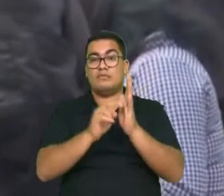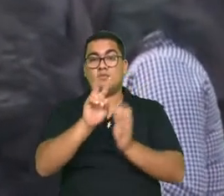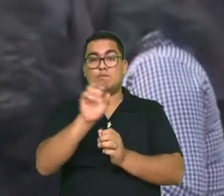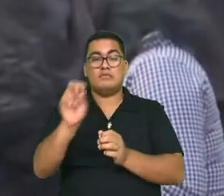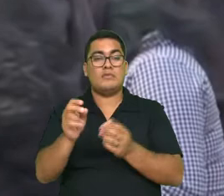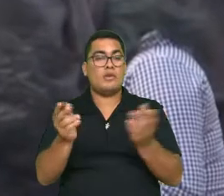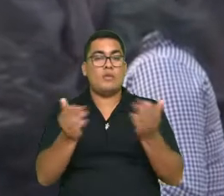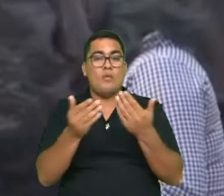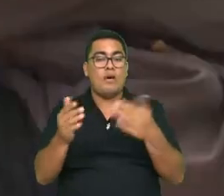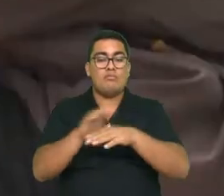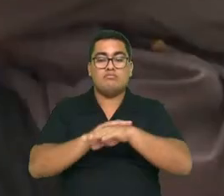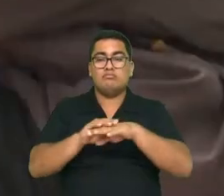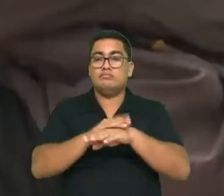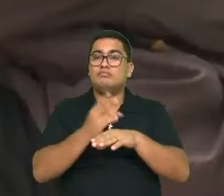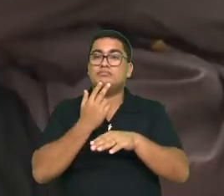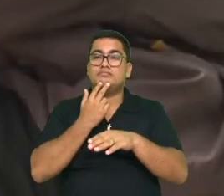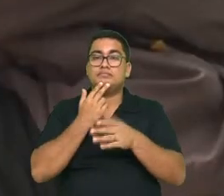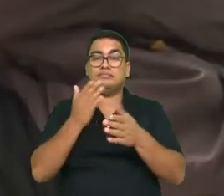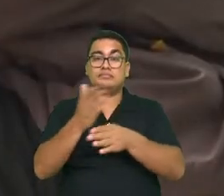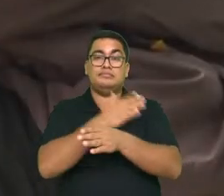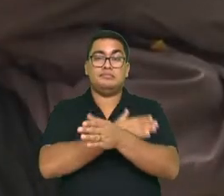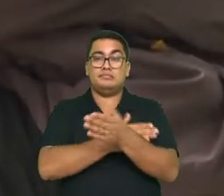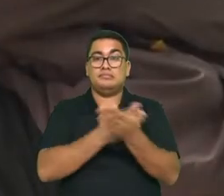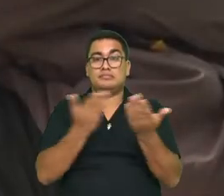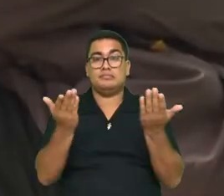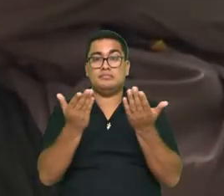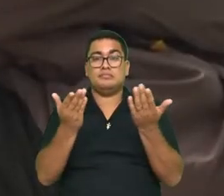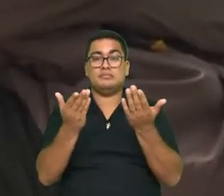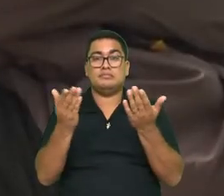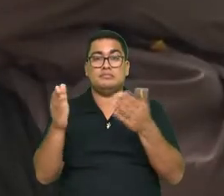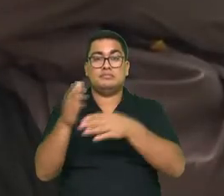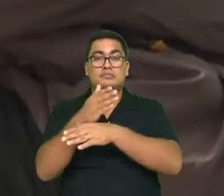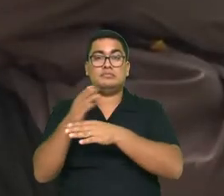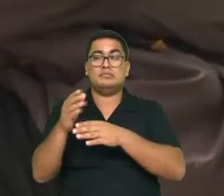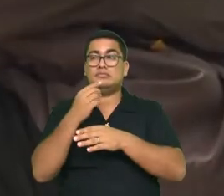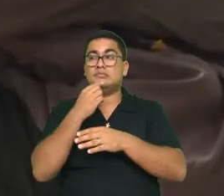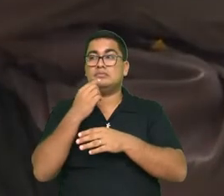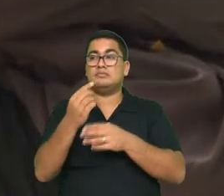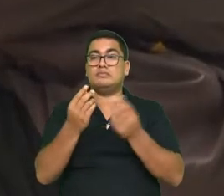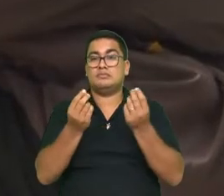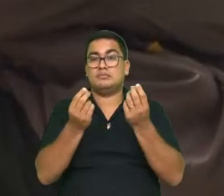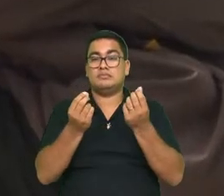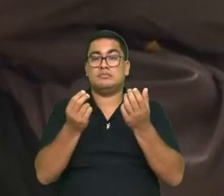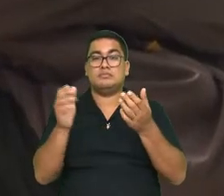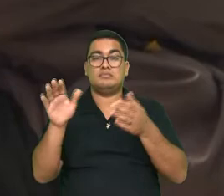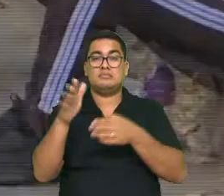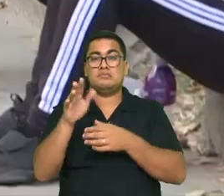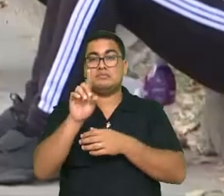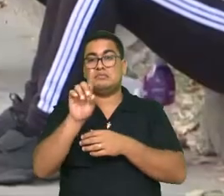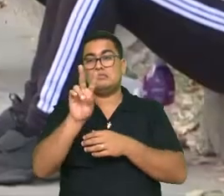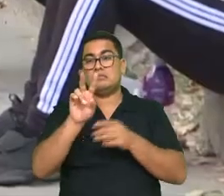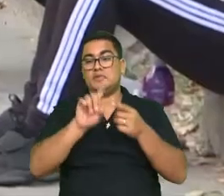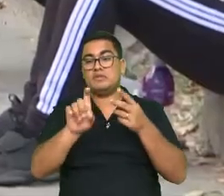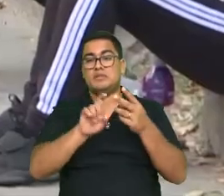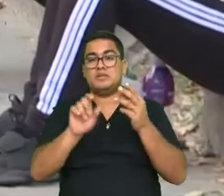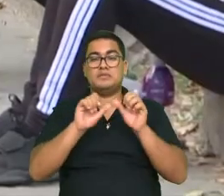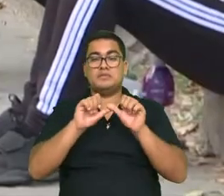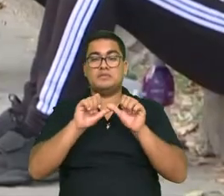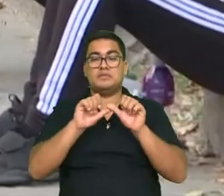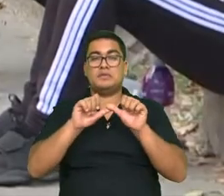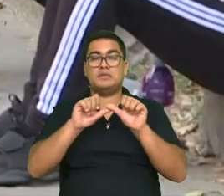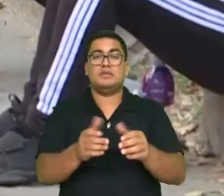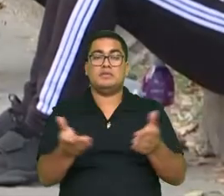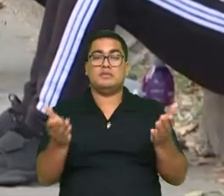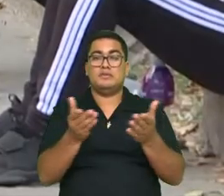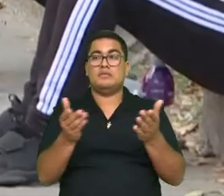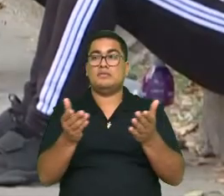con acreditación de aportes previsionales a la cuenta individual de capitalización por al menos 12 meses consecutivos a